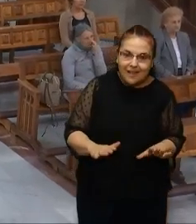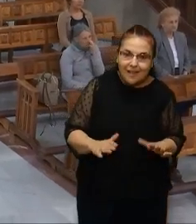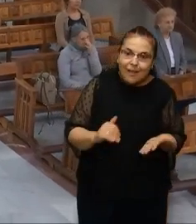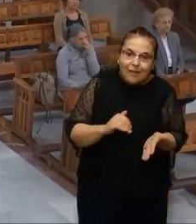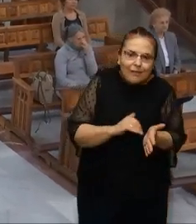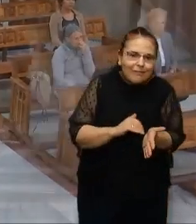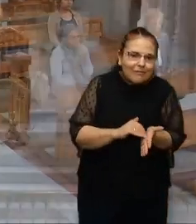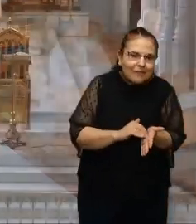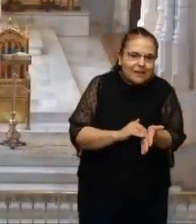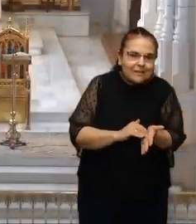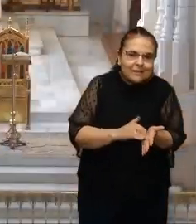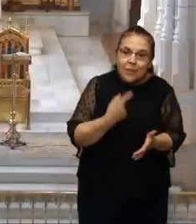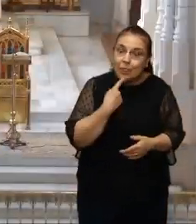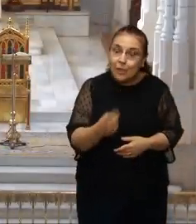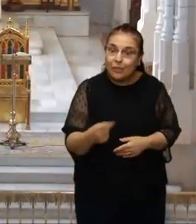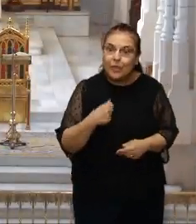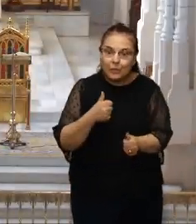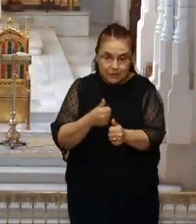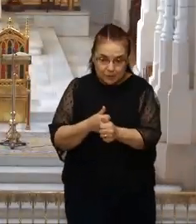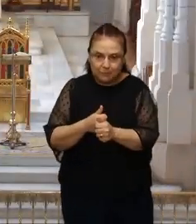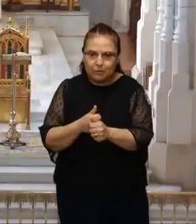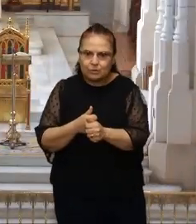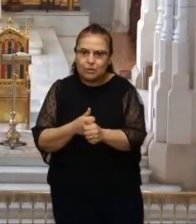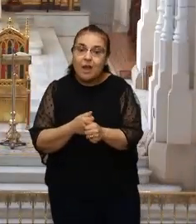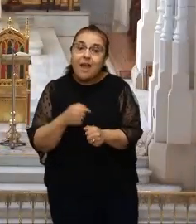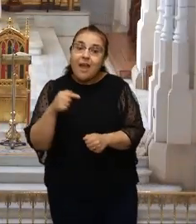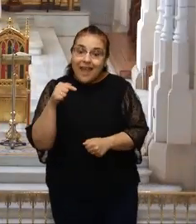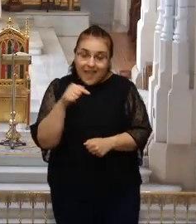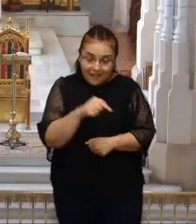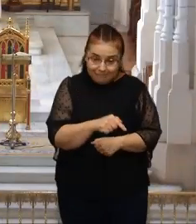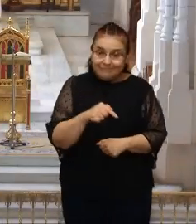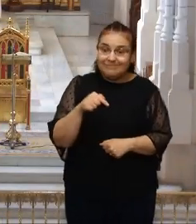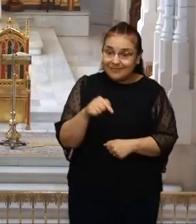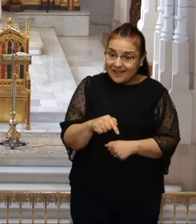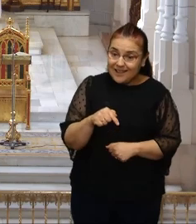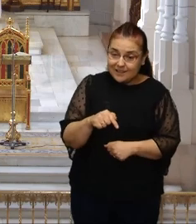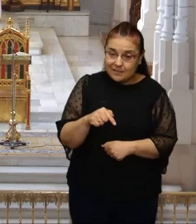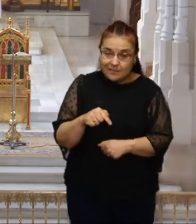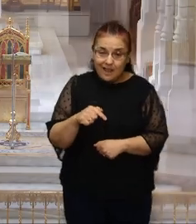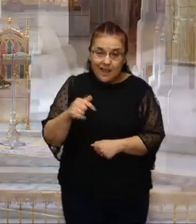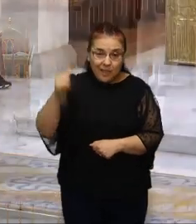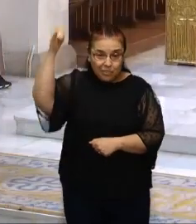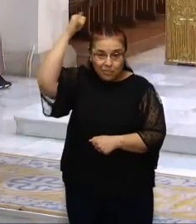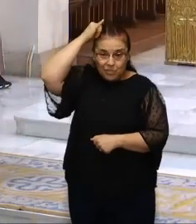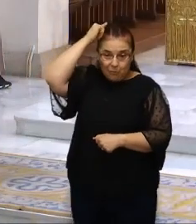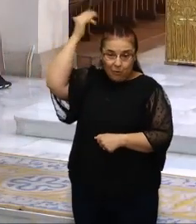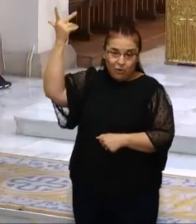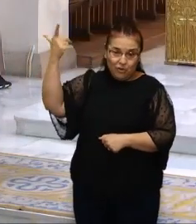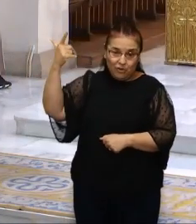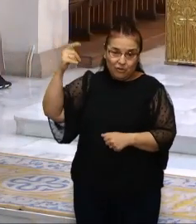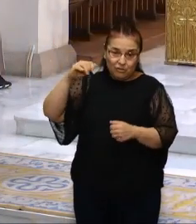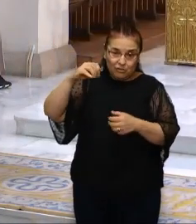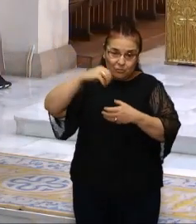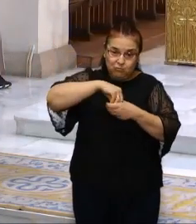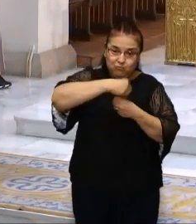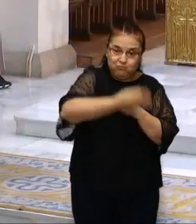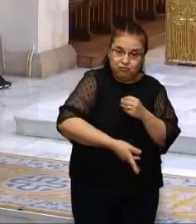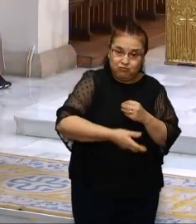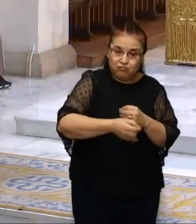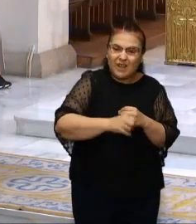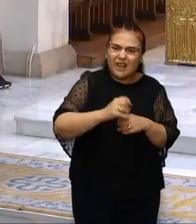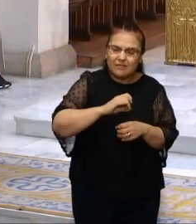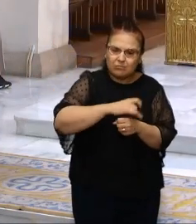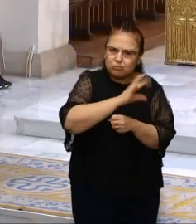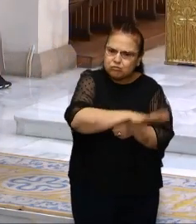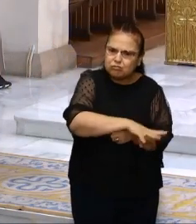cuando los discípulos le dicen: este ha expulsado demonios en tu nombre y se lo hemos prohibido